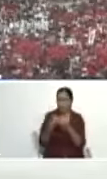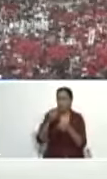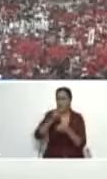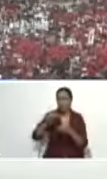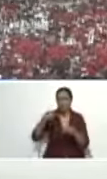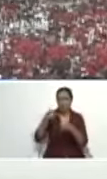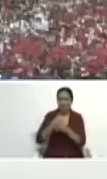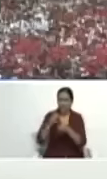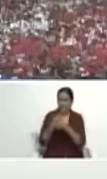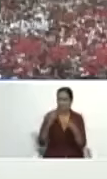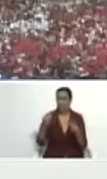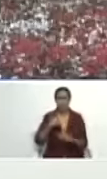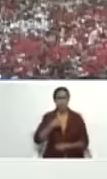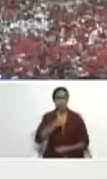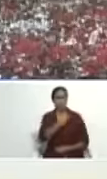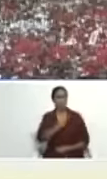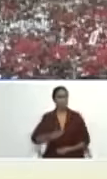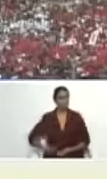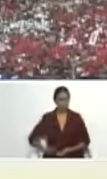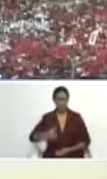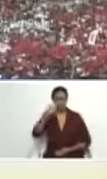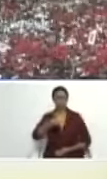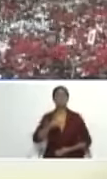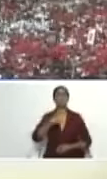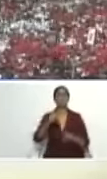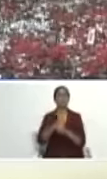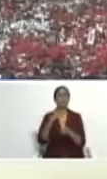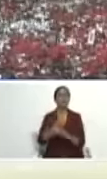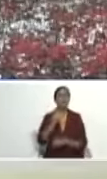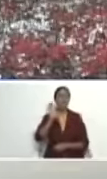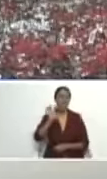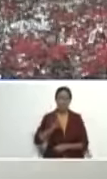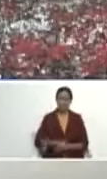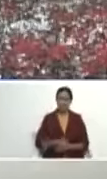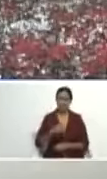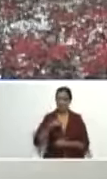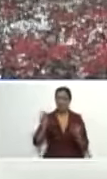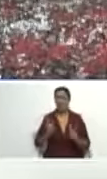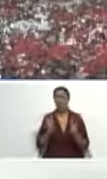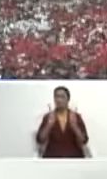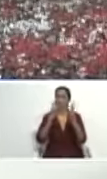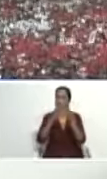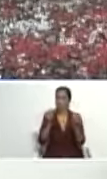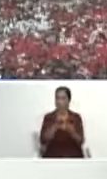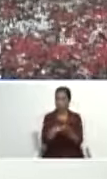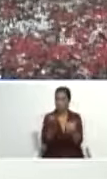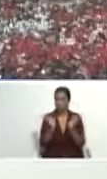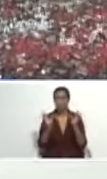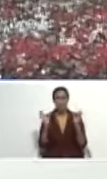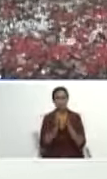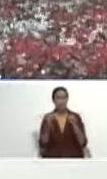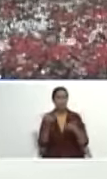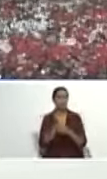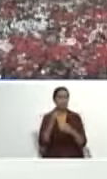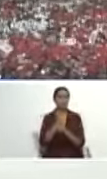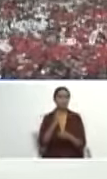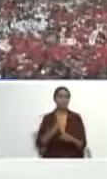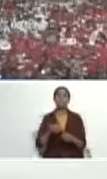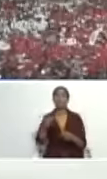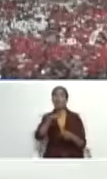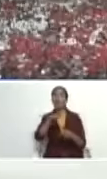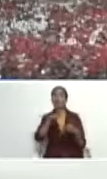soy presidente obrero de esta patria. ¡Que viva la clase obrera! ¡Viva! ¡La esperanza